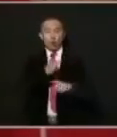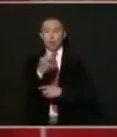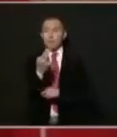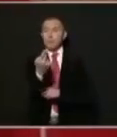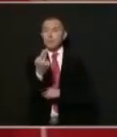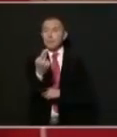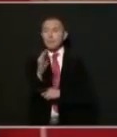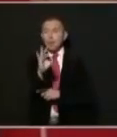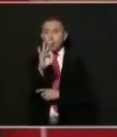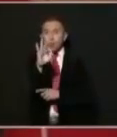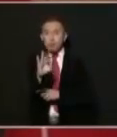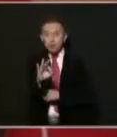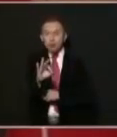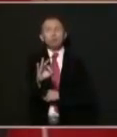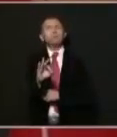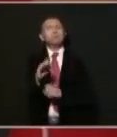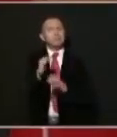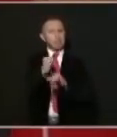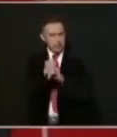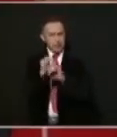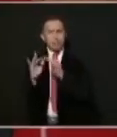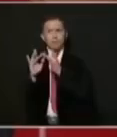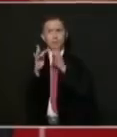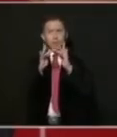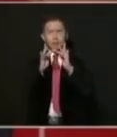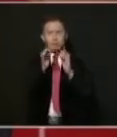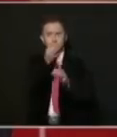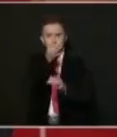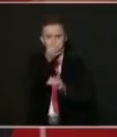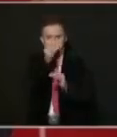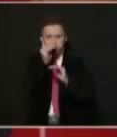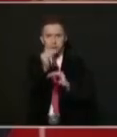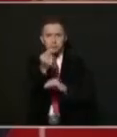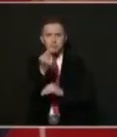tenga conectividad por internet.